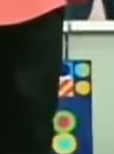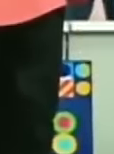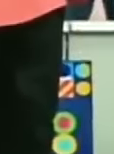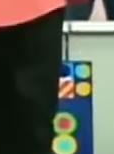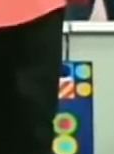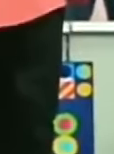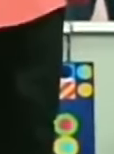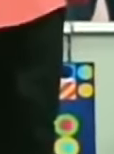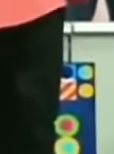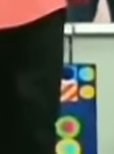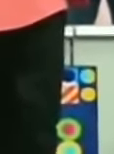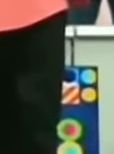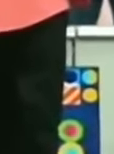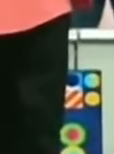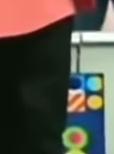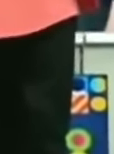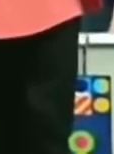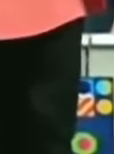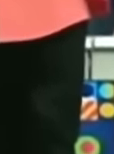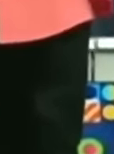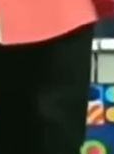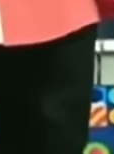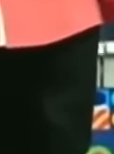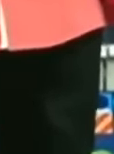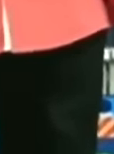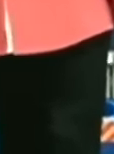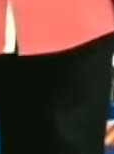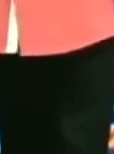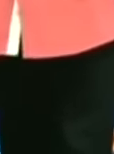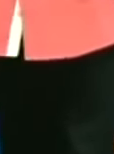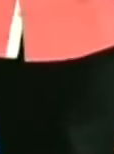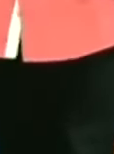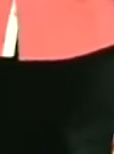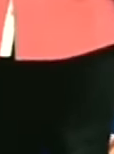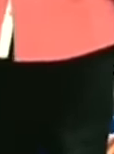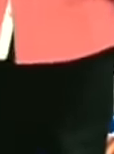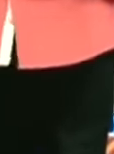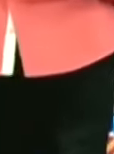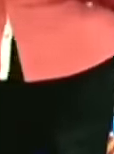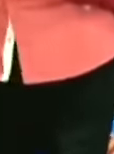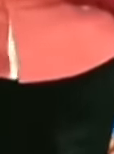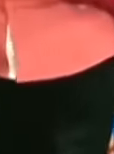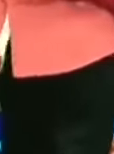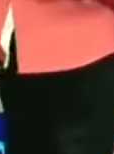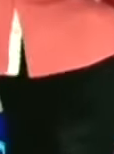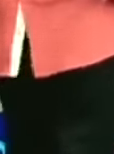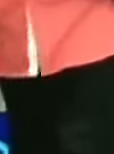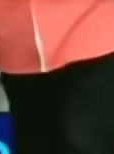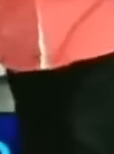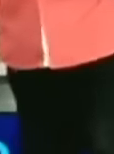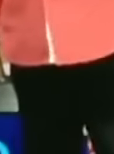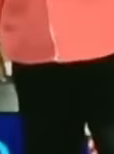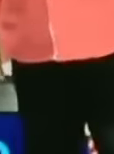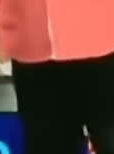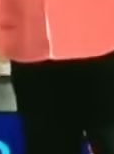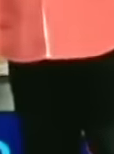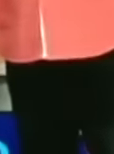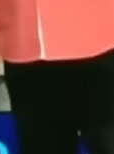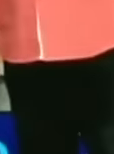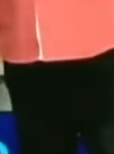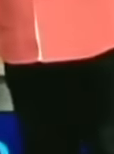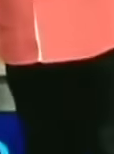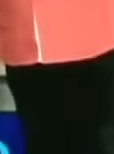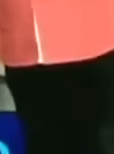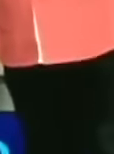Emotivo acto a esta hora desde el Poliedro de Caracas. Un niño con una condición